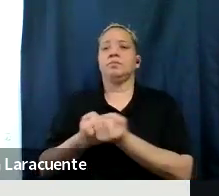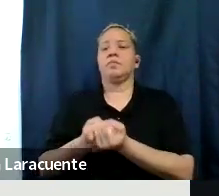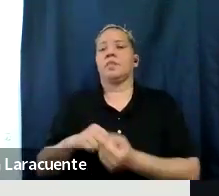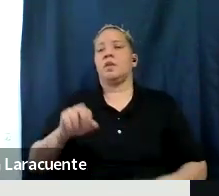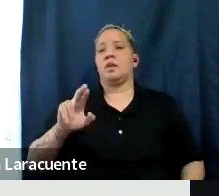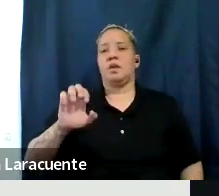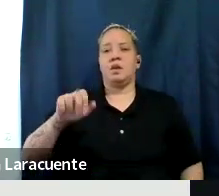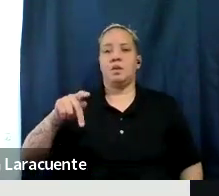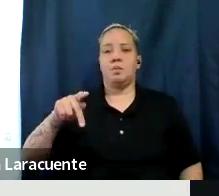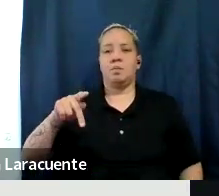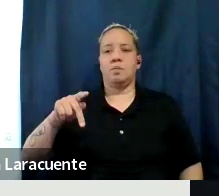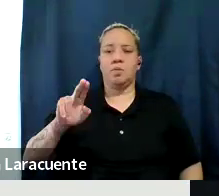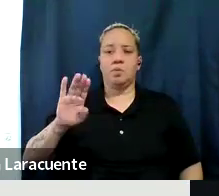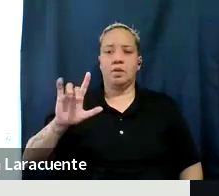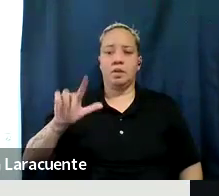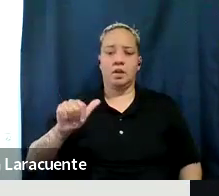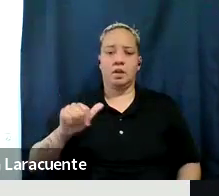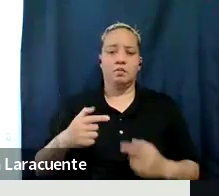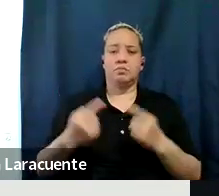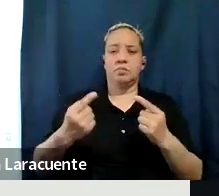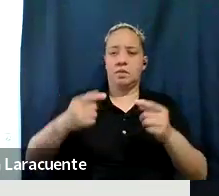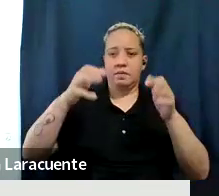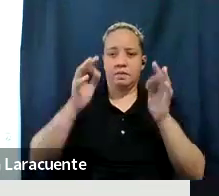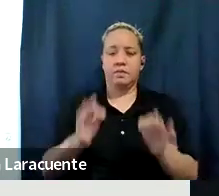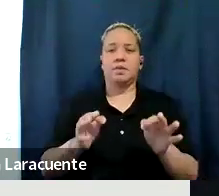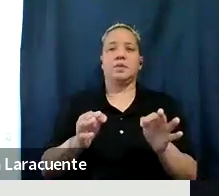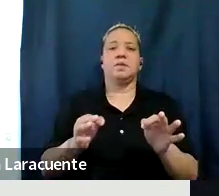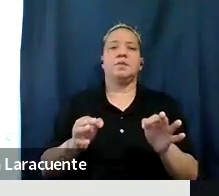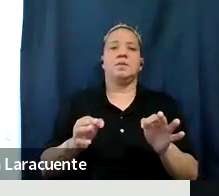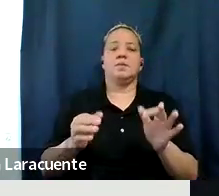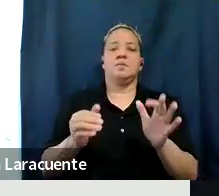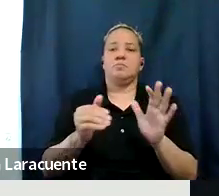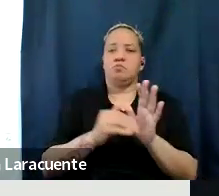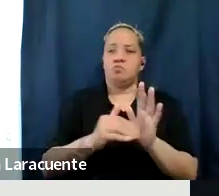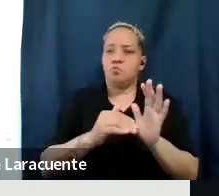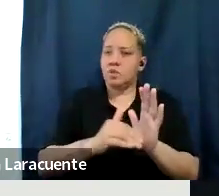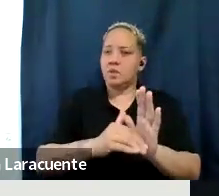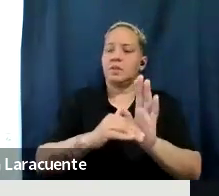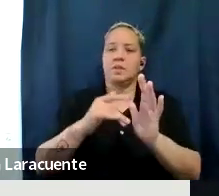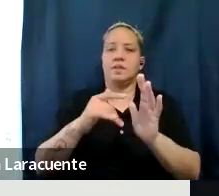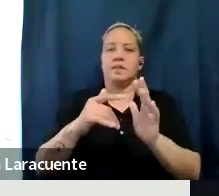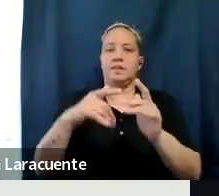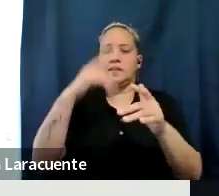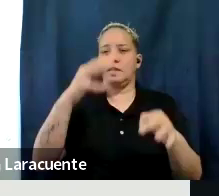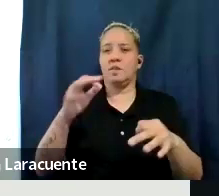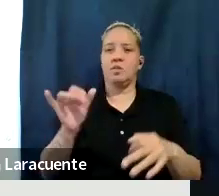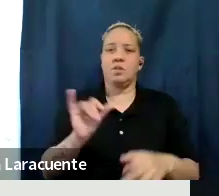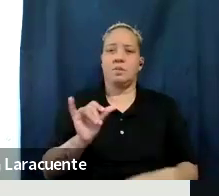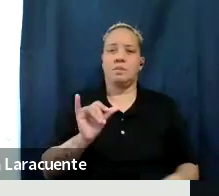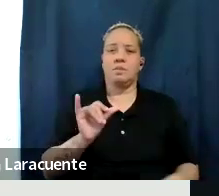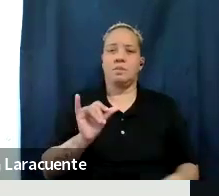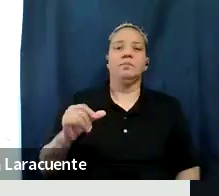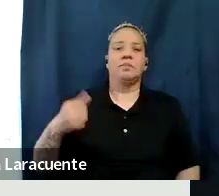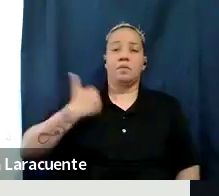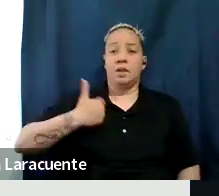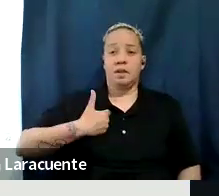un posicionamiento firme, constante, decidido y valiente. Y esto hay que decirlo bien claro, porque